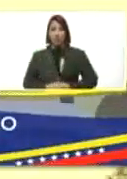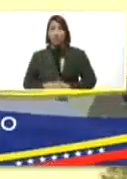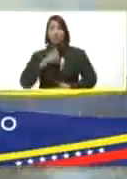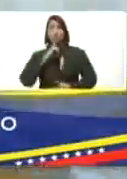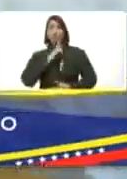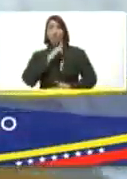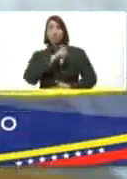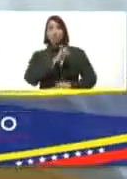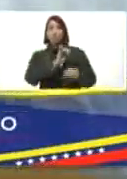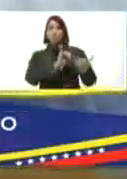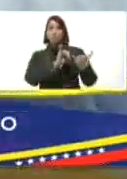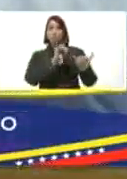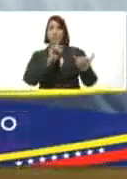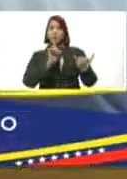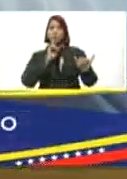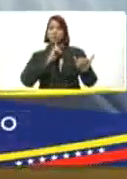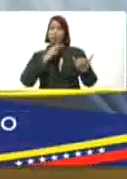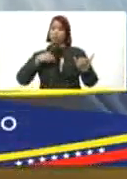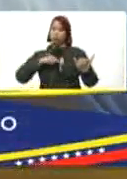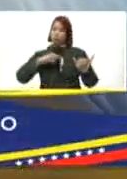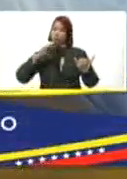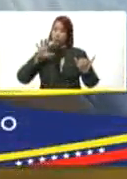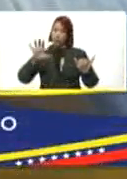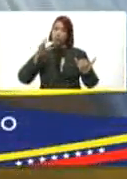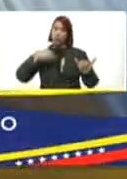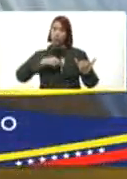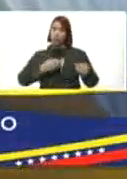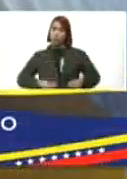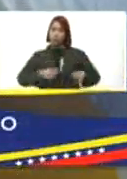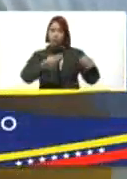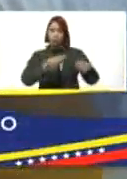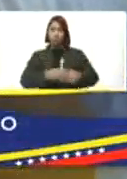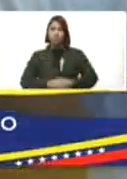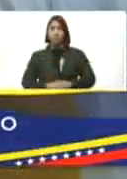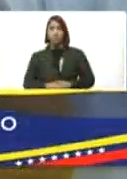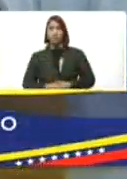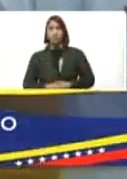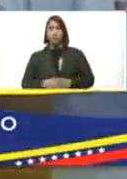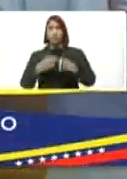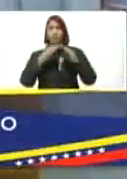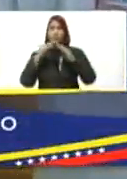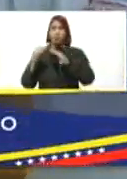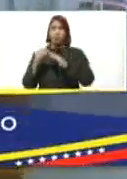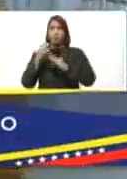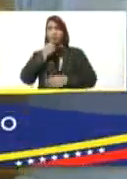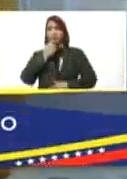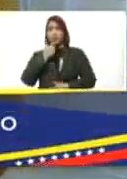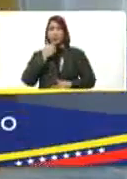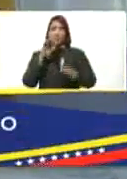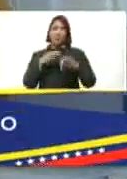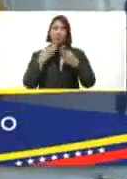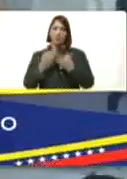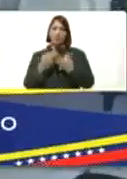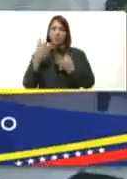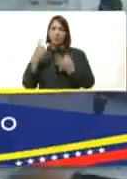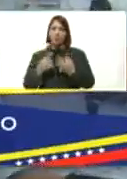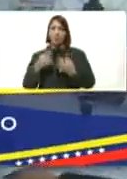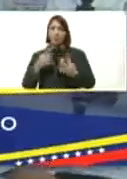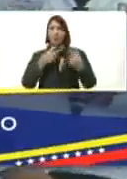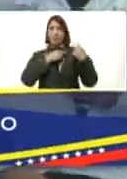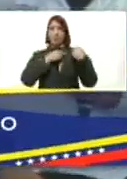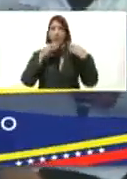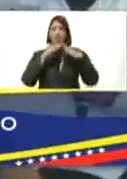suyo y en el nombre de nuestra patria, le hacemos entrega de esta vivienda a esta hermosa familia. Y que sea la jefa del